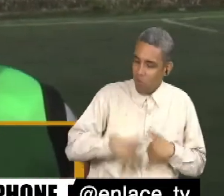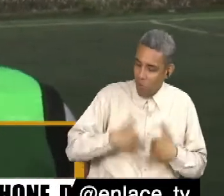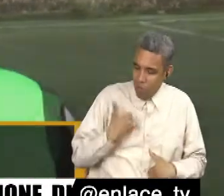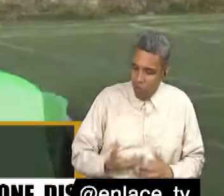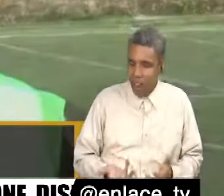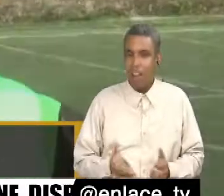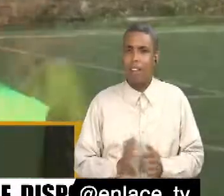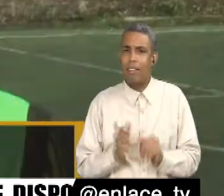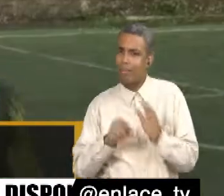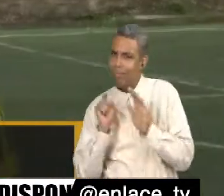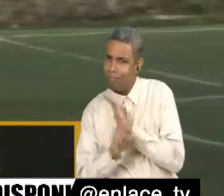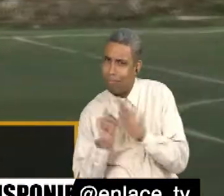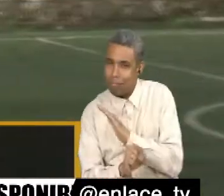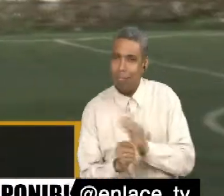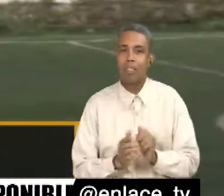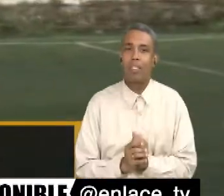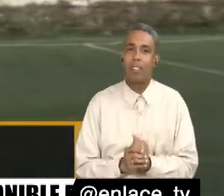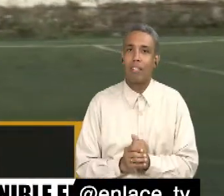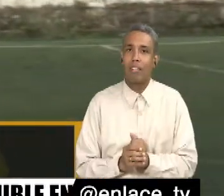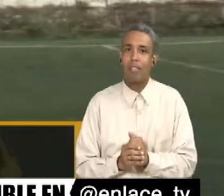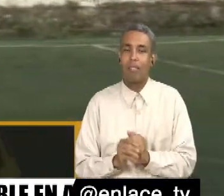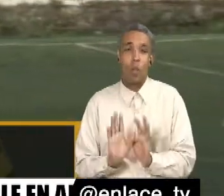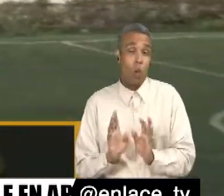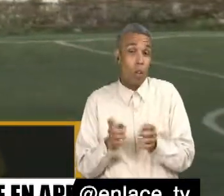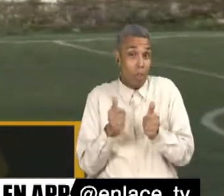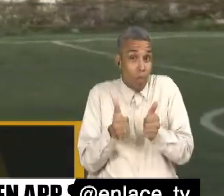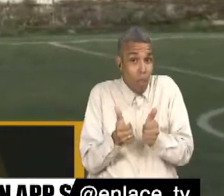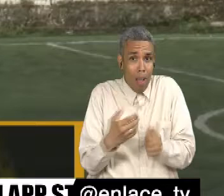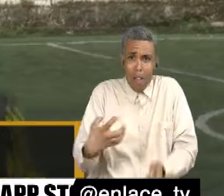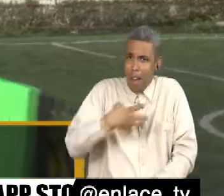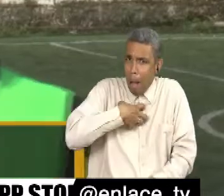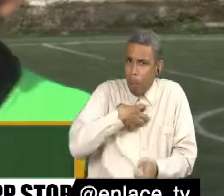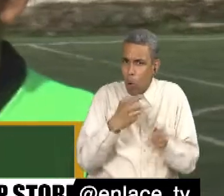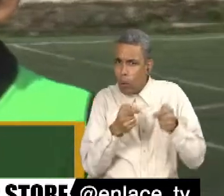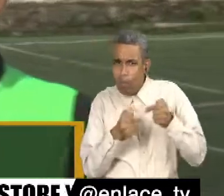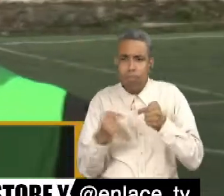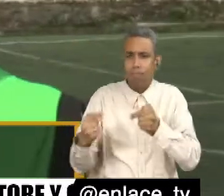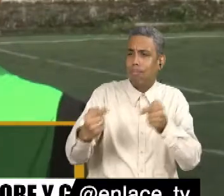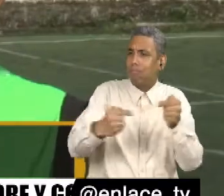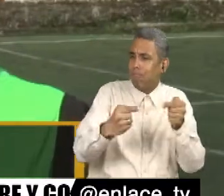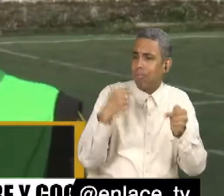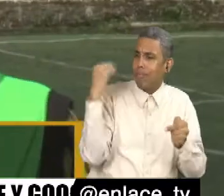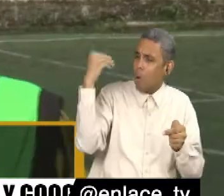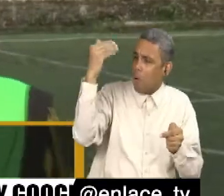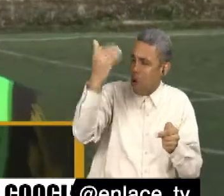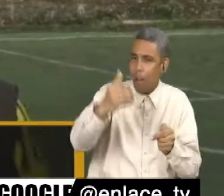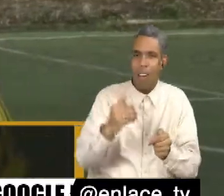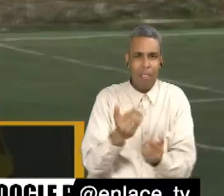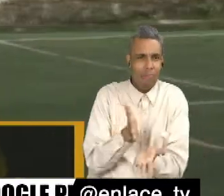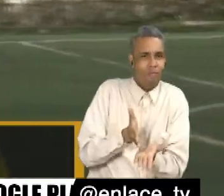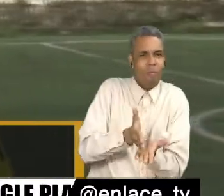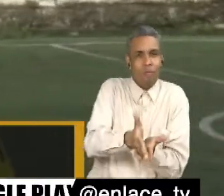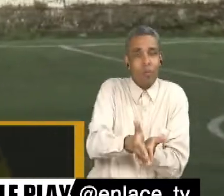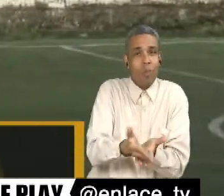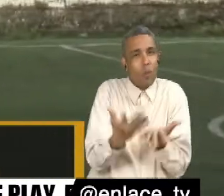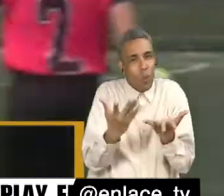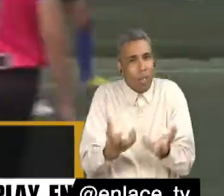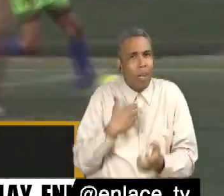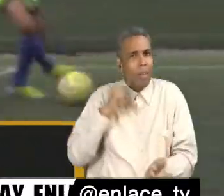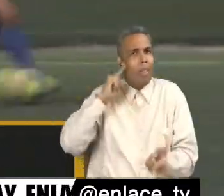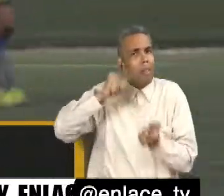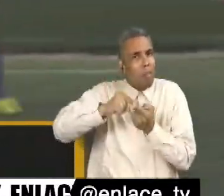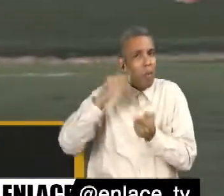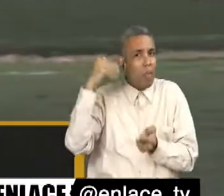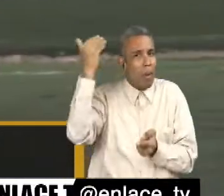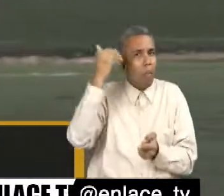hacer goles. Que sigan así sacando eso, que está muy bueno, que es una oportunidad para que uno sueñe el fútbol grande.